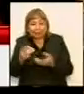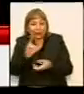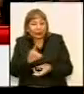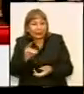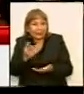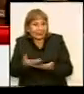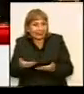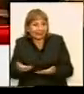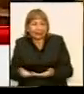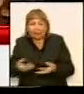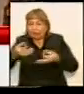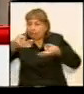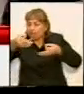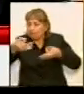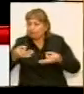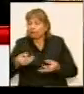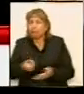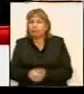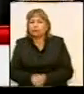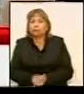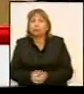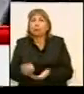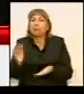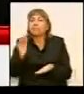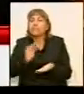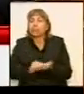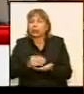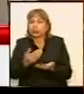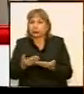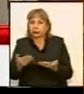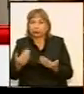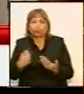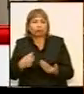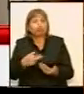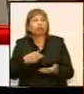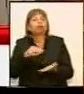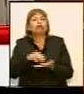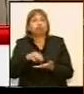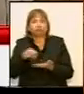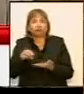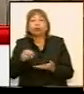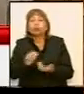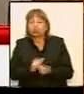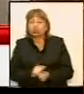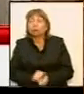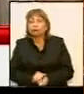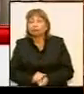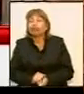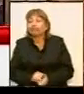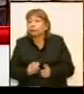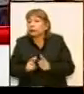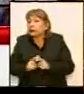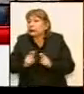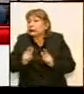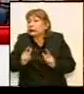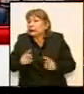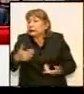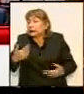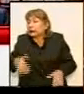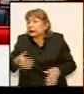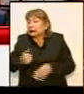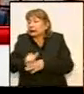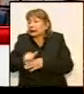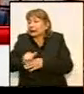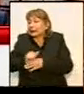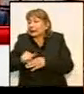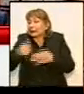aplicaran, definitivamente, y más aún nuestra población. Entonces, es una gran tarea que tenemos